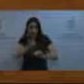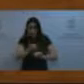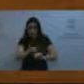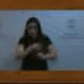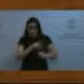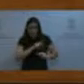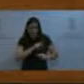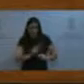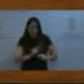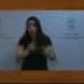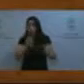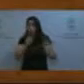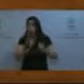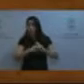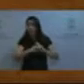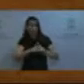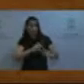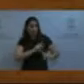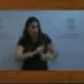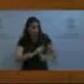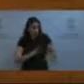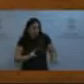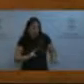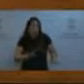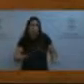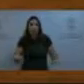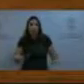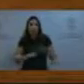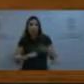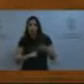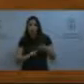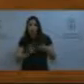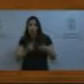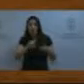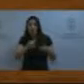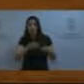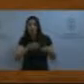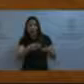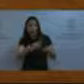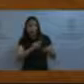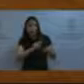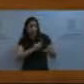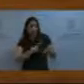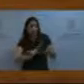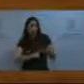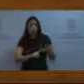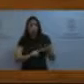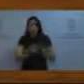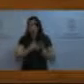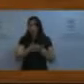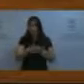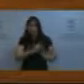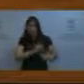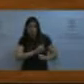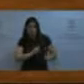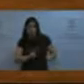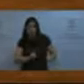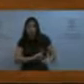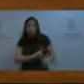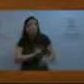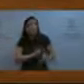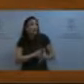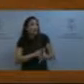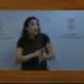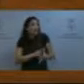las facturas, no nos ha dicho nada sobre los números rojos, no nos ha dicho nada sobre el maltrato, no nos ha dicho nada